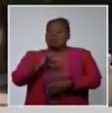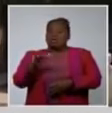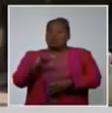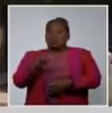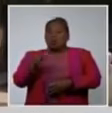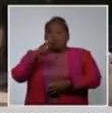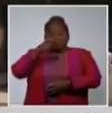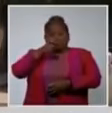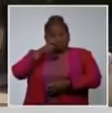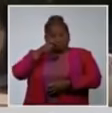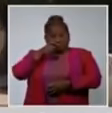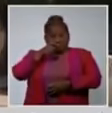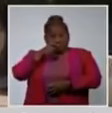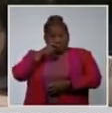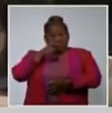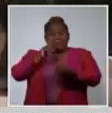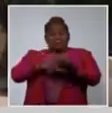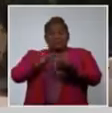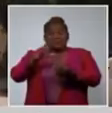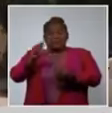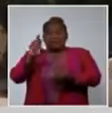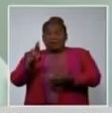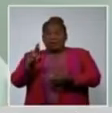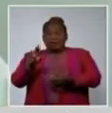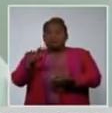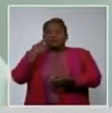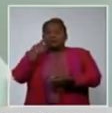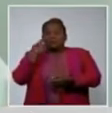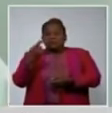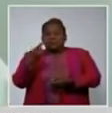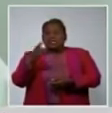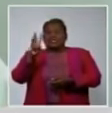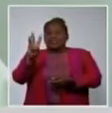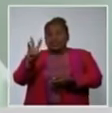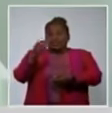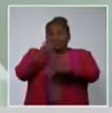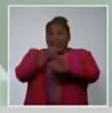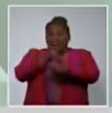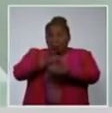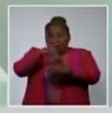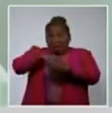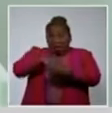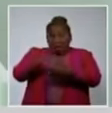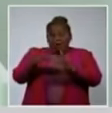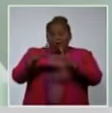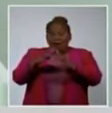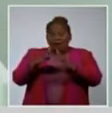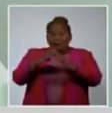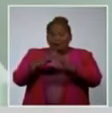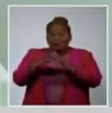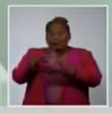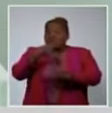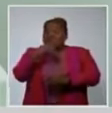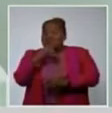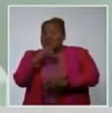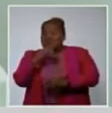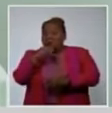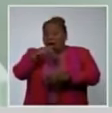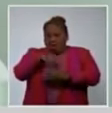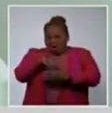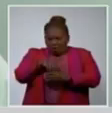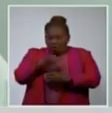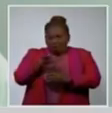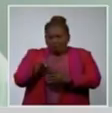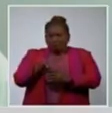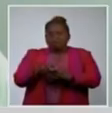de estos peces se detectan tres trabajadores también de este valenciano igual igualmente están asintomáticos y están ingresados